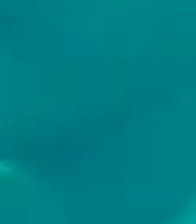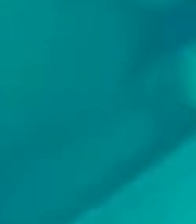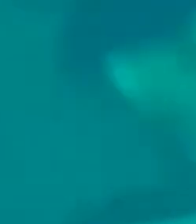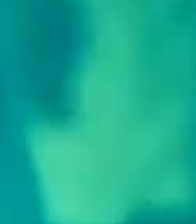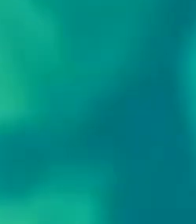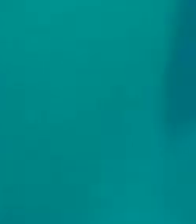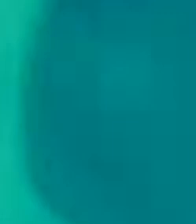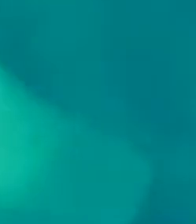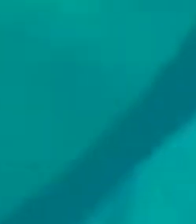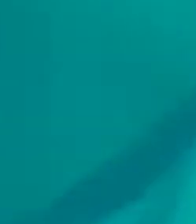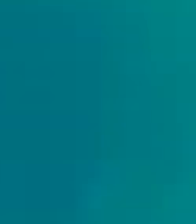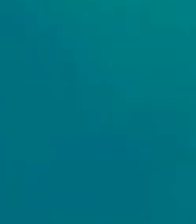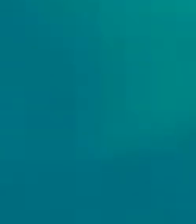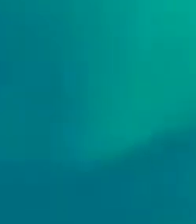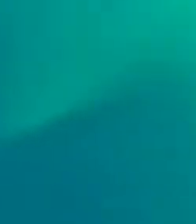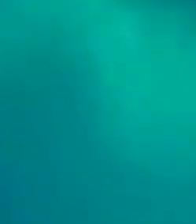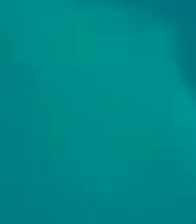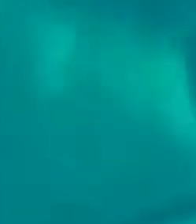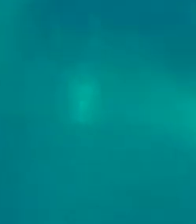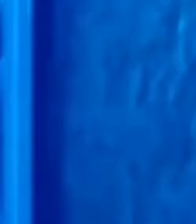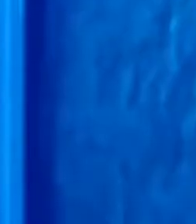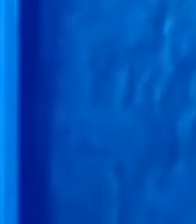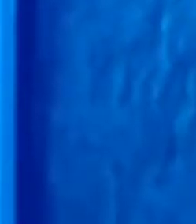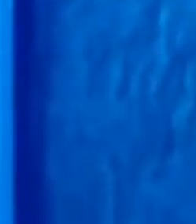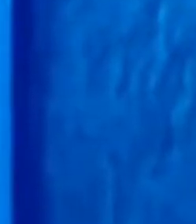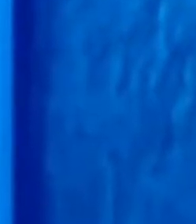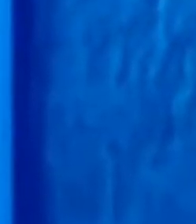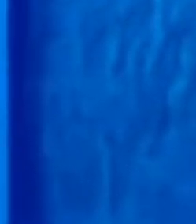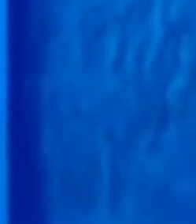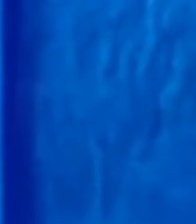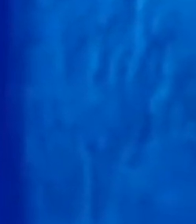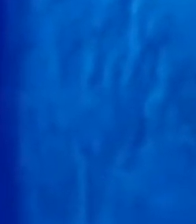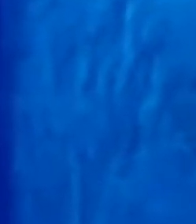las 9 de la noche y lunes a viernes 11 de la noche.